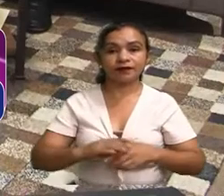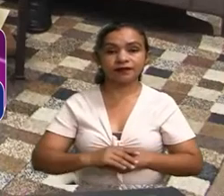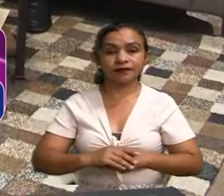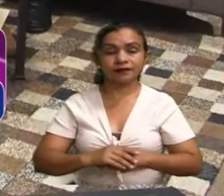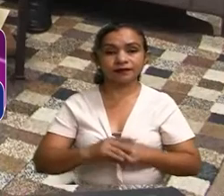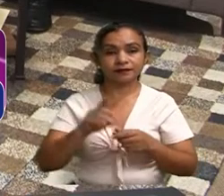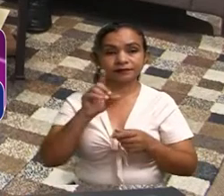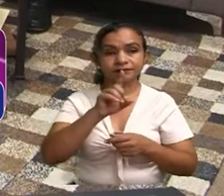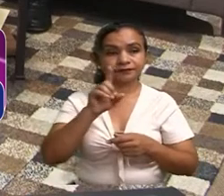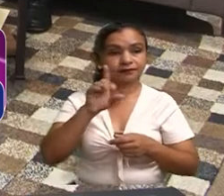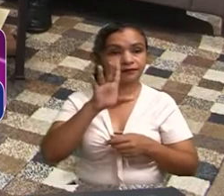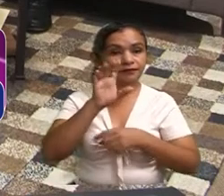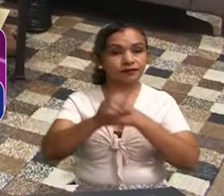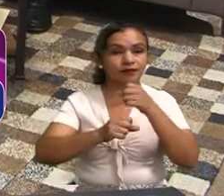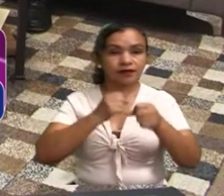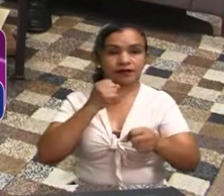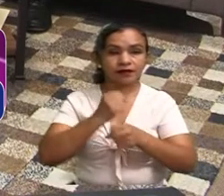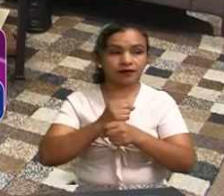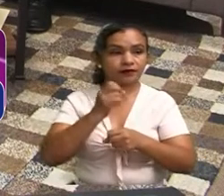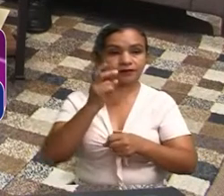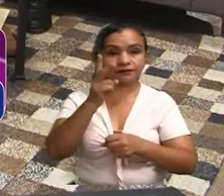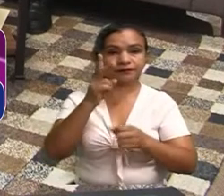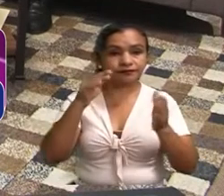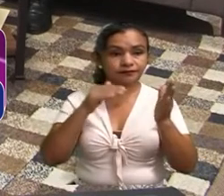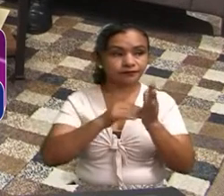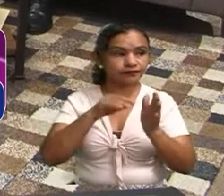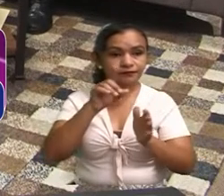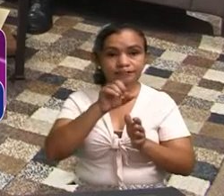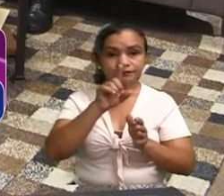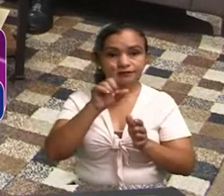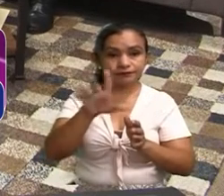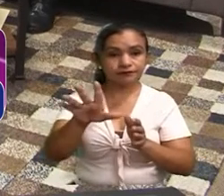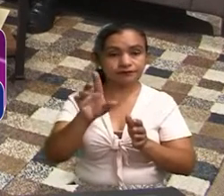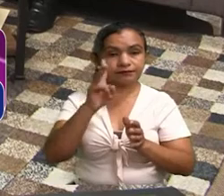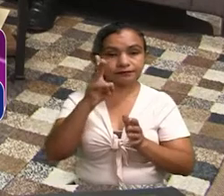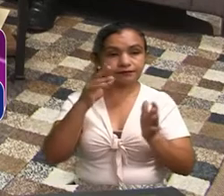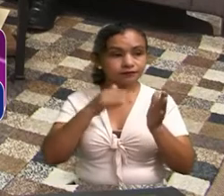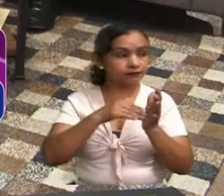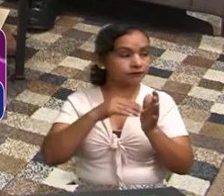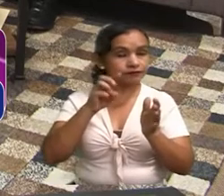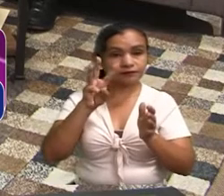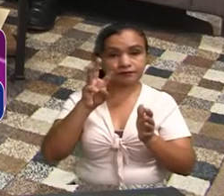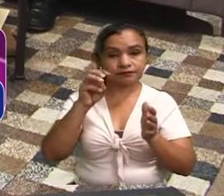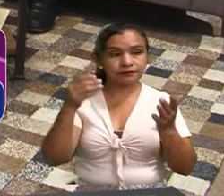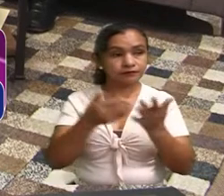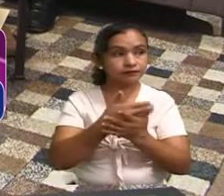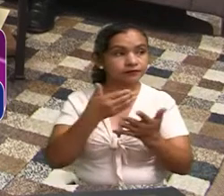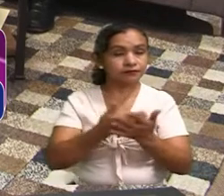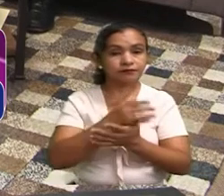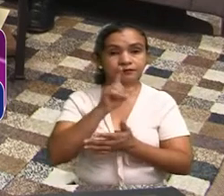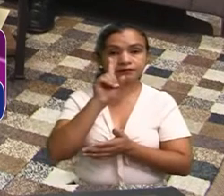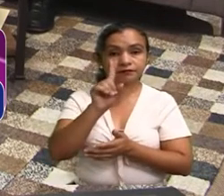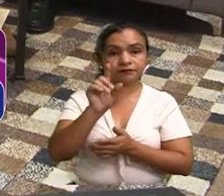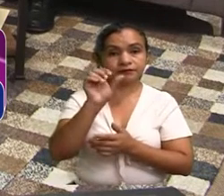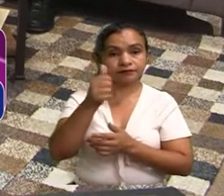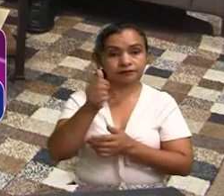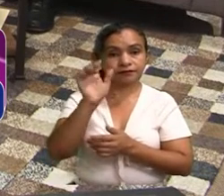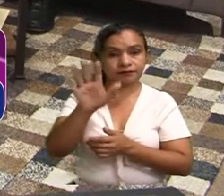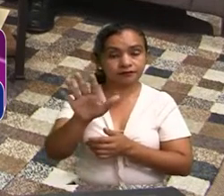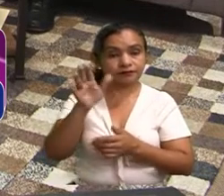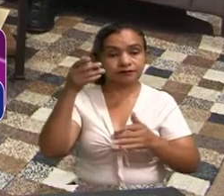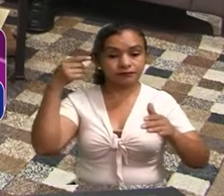los 15 años atrás, del 2015 al 2030, se establecen nuevas metas, 165 metas, de